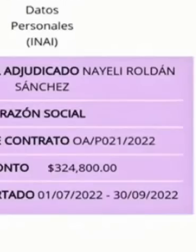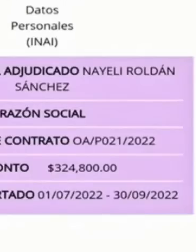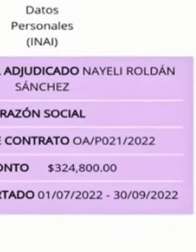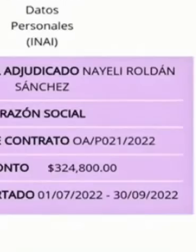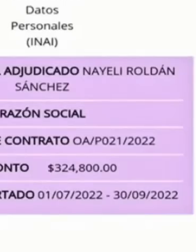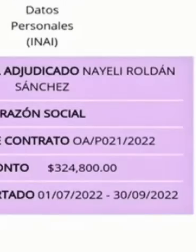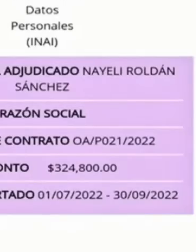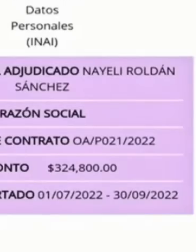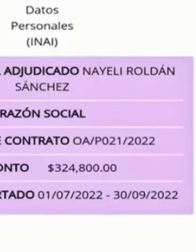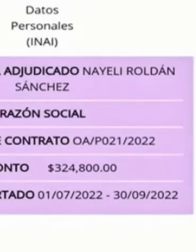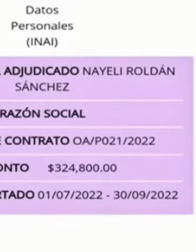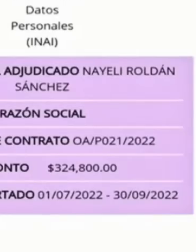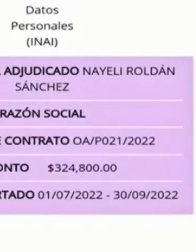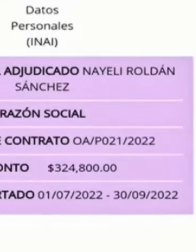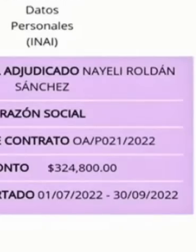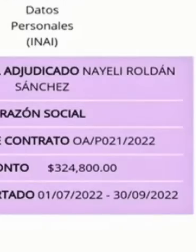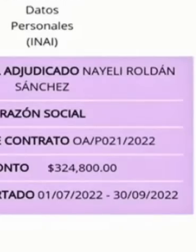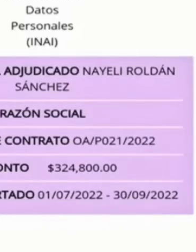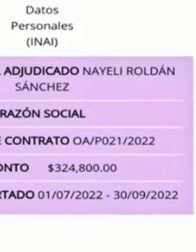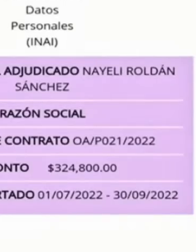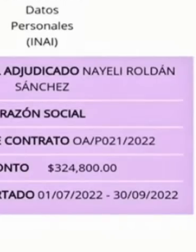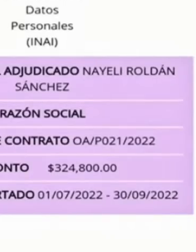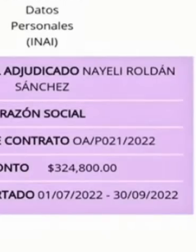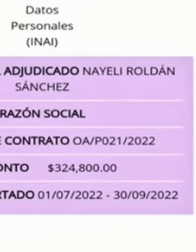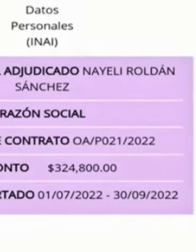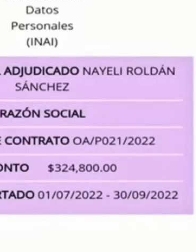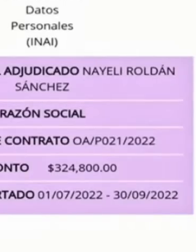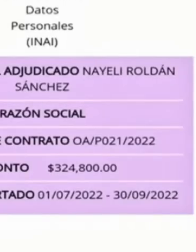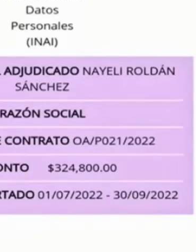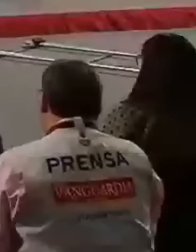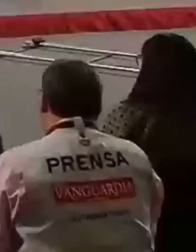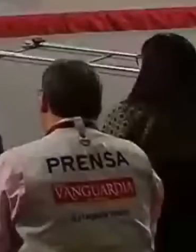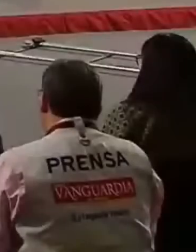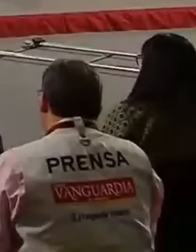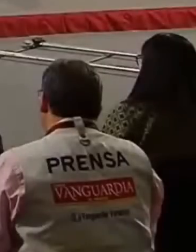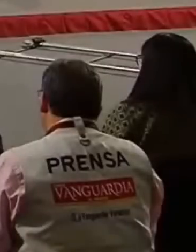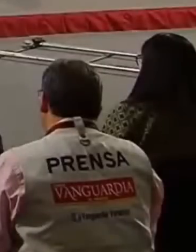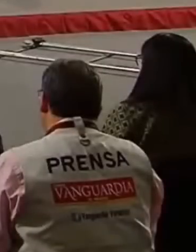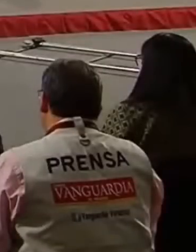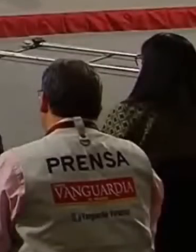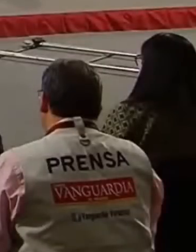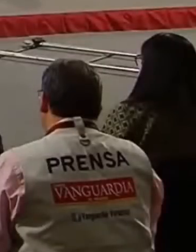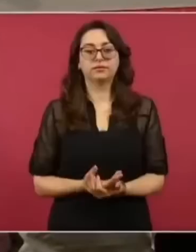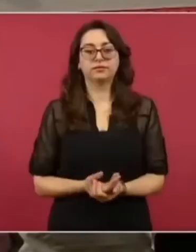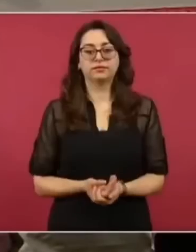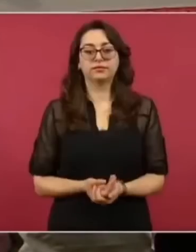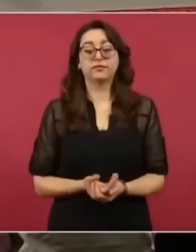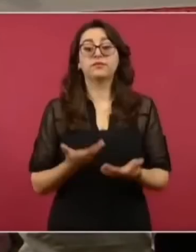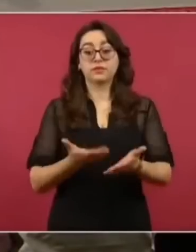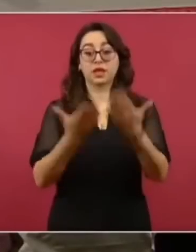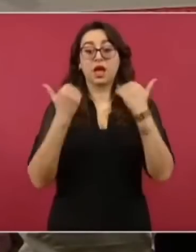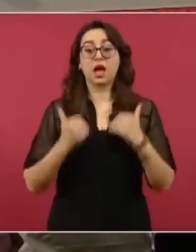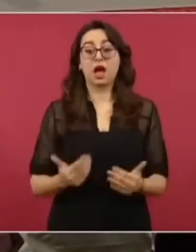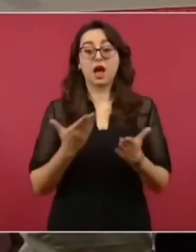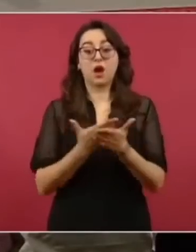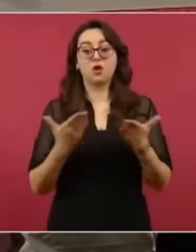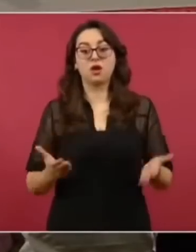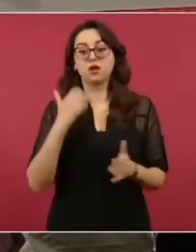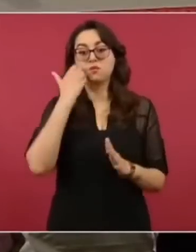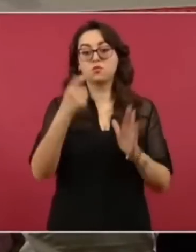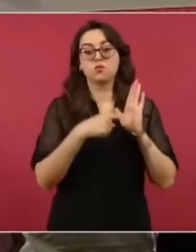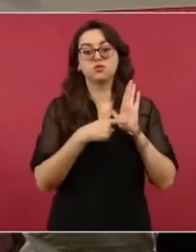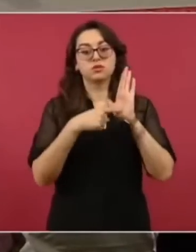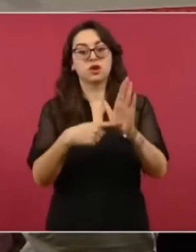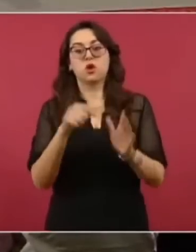Te queremos presentarles algo que no tiene nombre. Es otra pieza de humor involuntario de la diputada